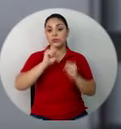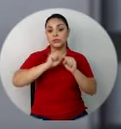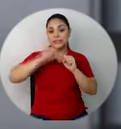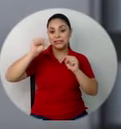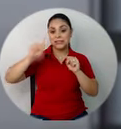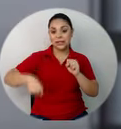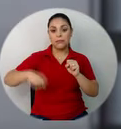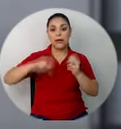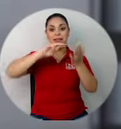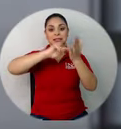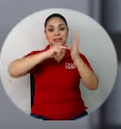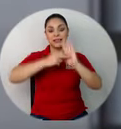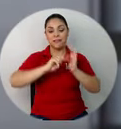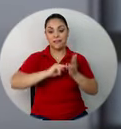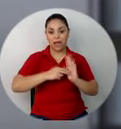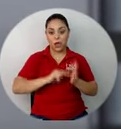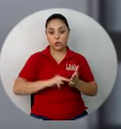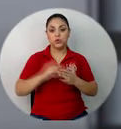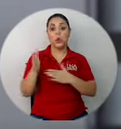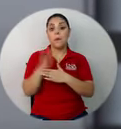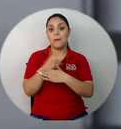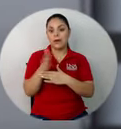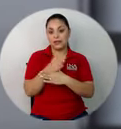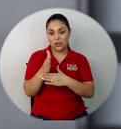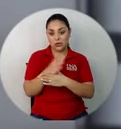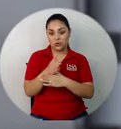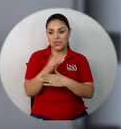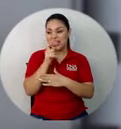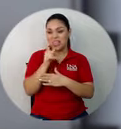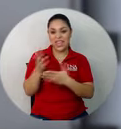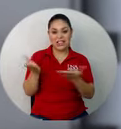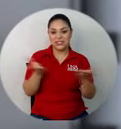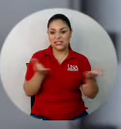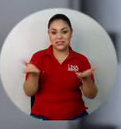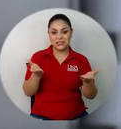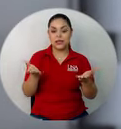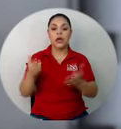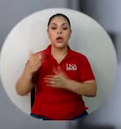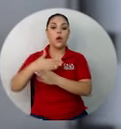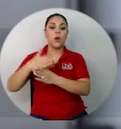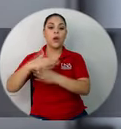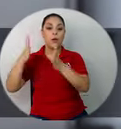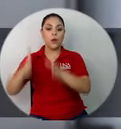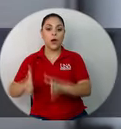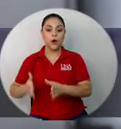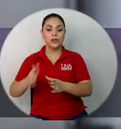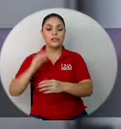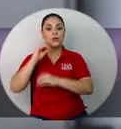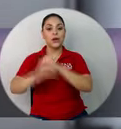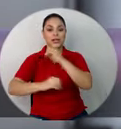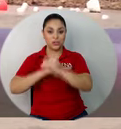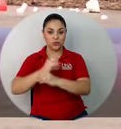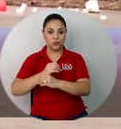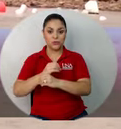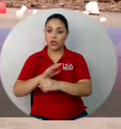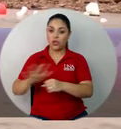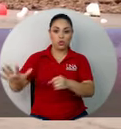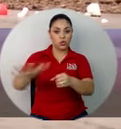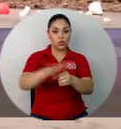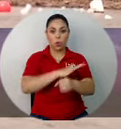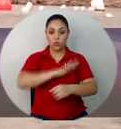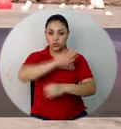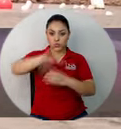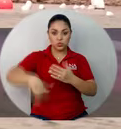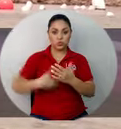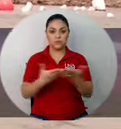es un sistema de significados compartidos. ¿Entre quiénes? Entre todos los colaboradores de la organización. Y cuando me